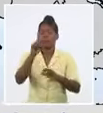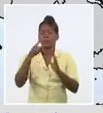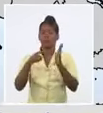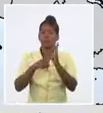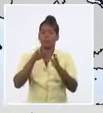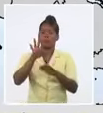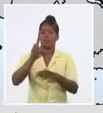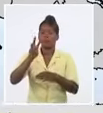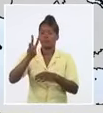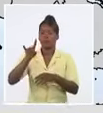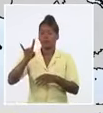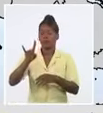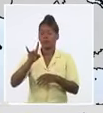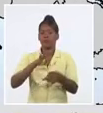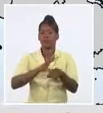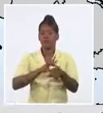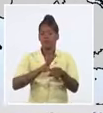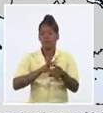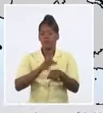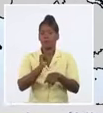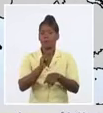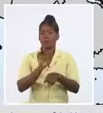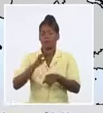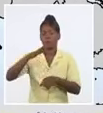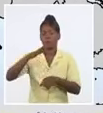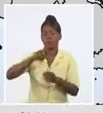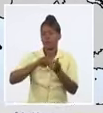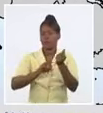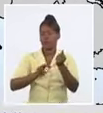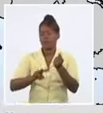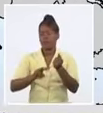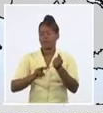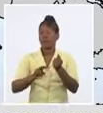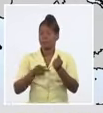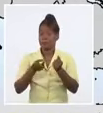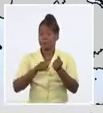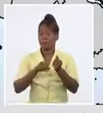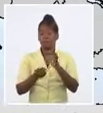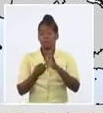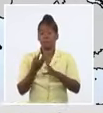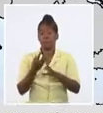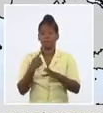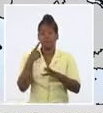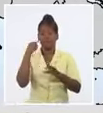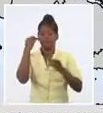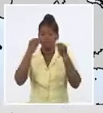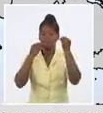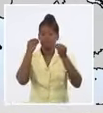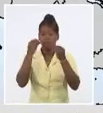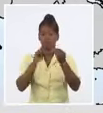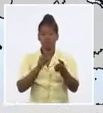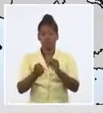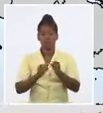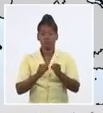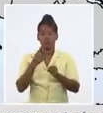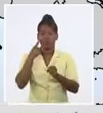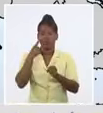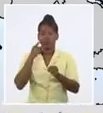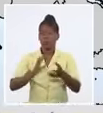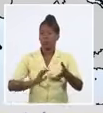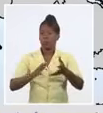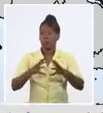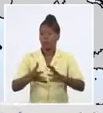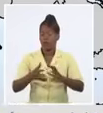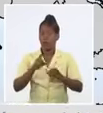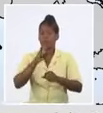1.439 casos diagnosticados en el día de ayer. Realmente se ha hecho complejo el control, no obstante las acciones